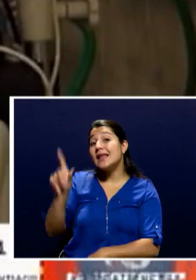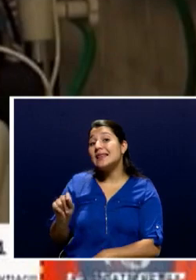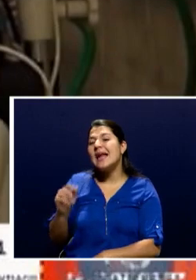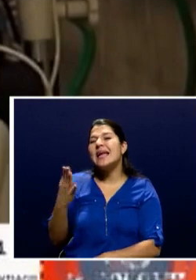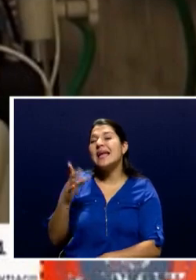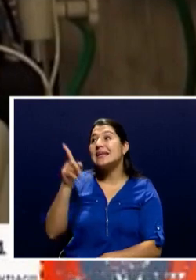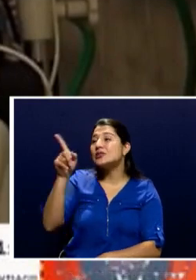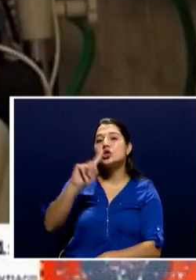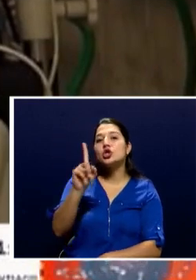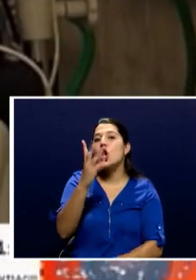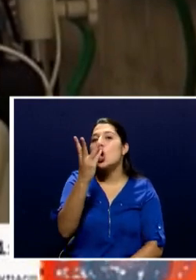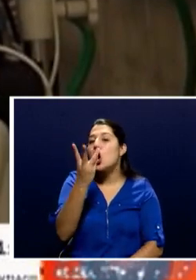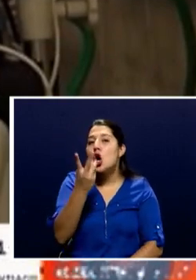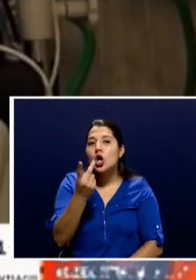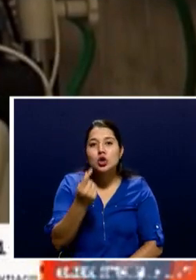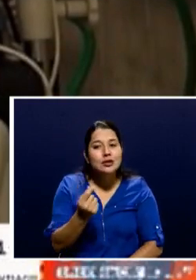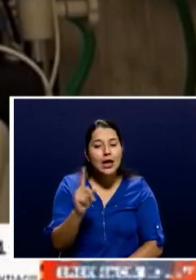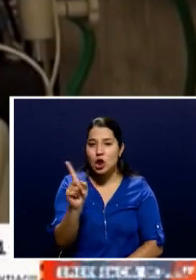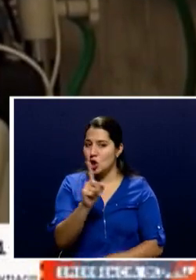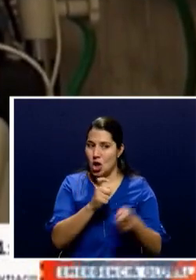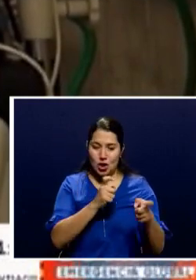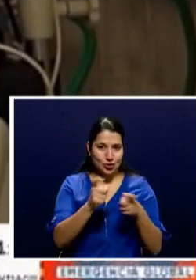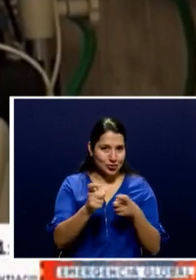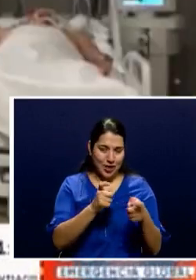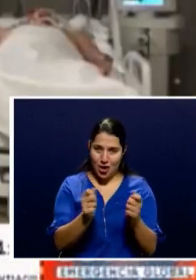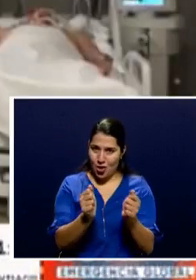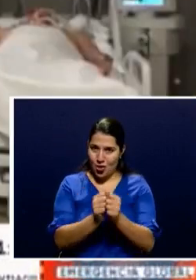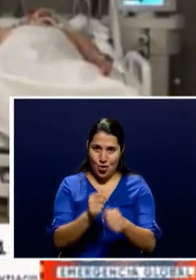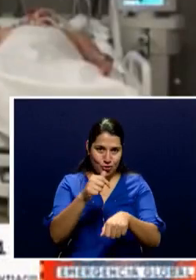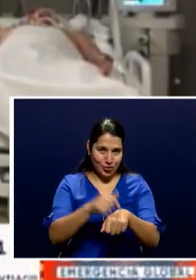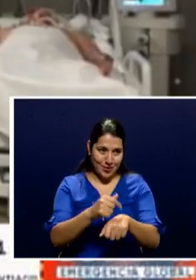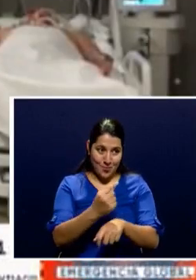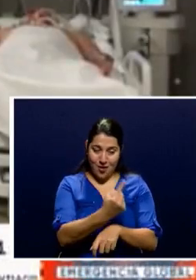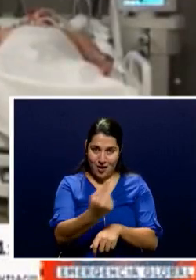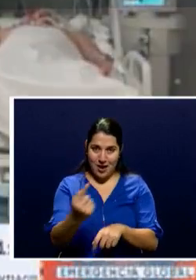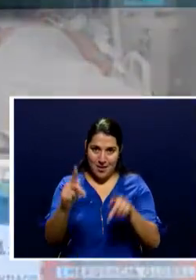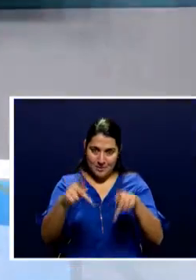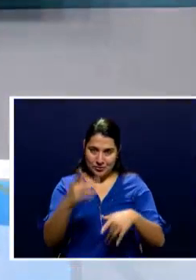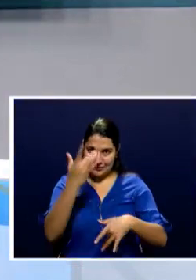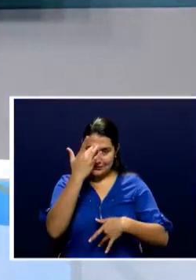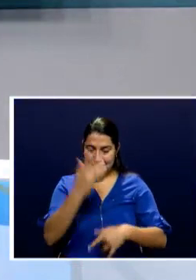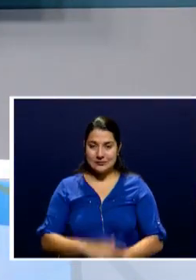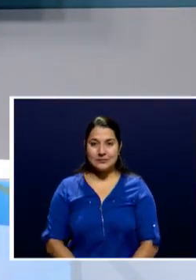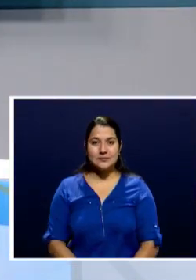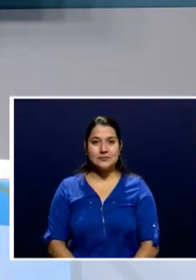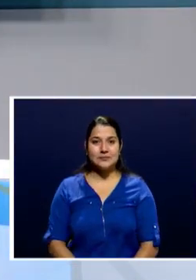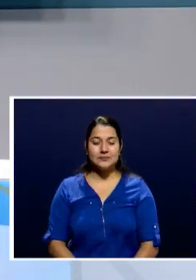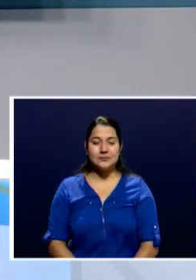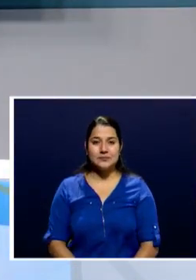se contabilizaron ni controlaron a tiempo cada uno de los casos.